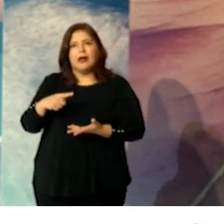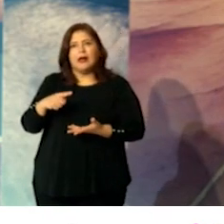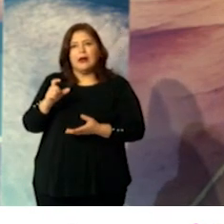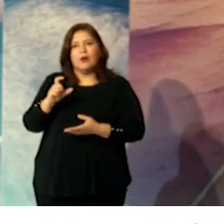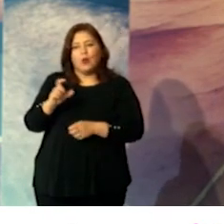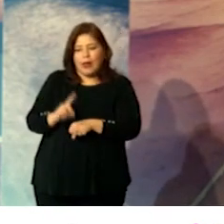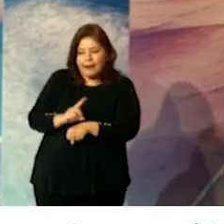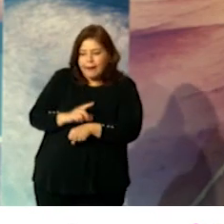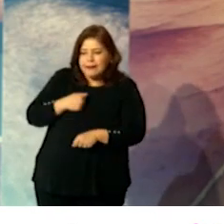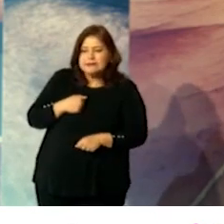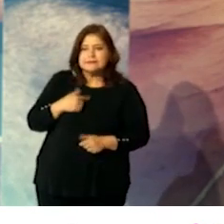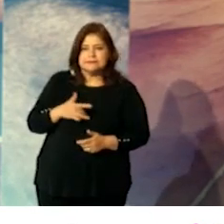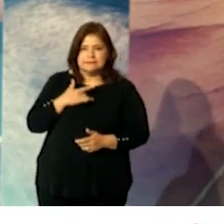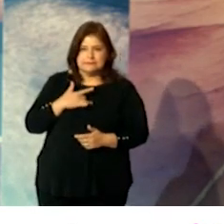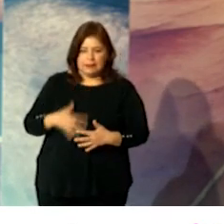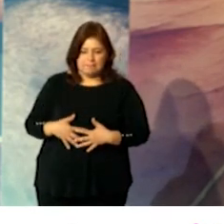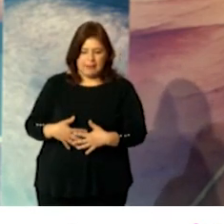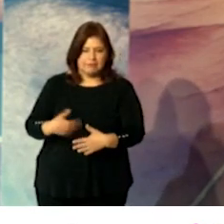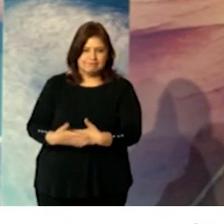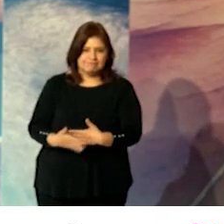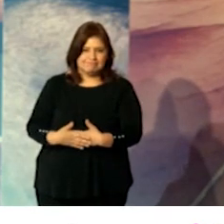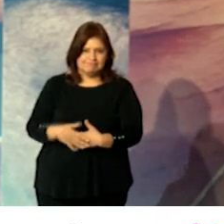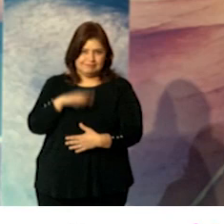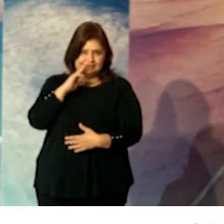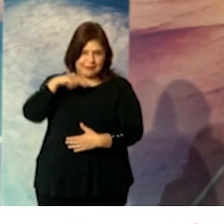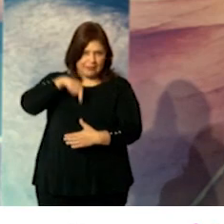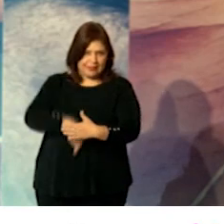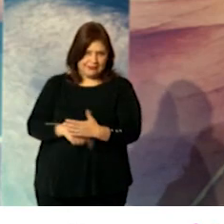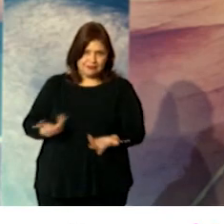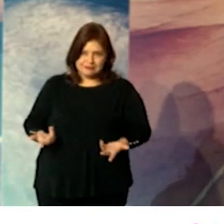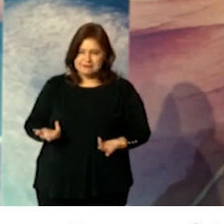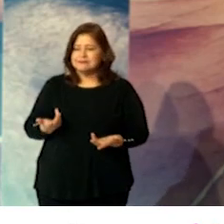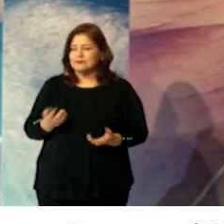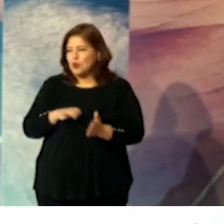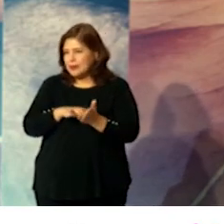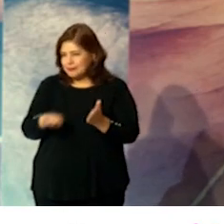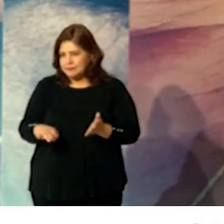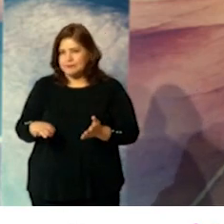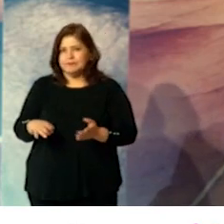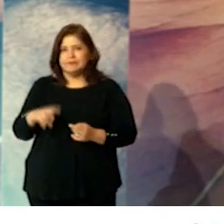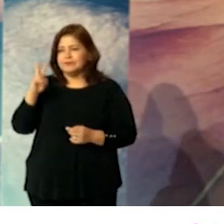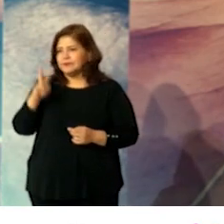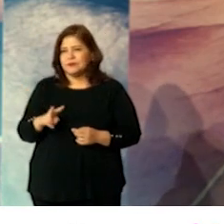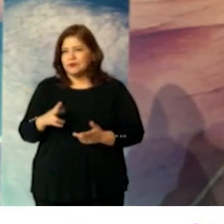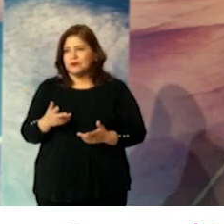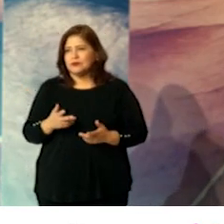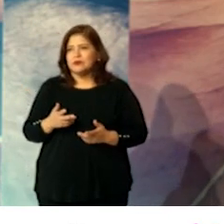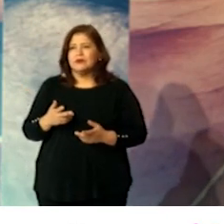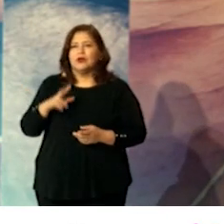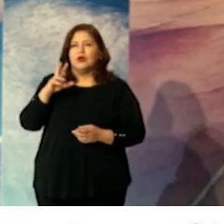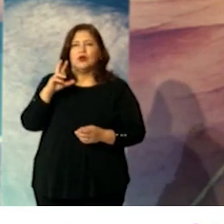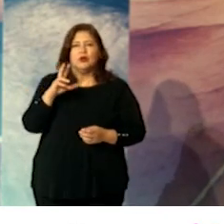está en la barriga de la mamá, por ejemplo, ¿no? No quiero entrar en el punto del derecho